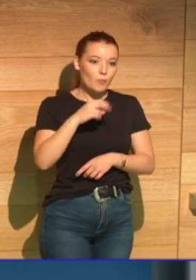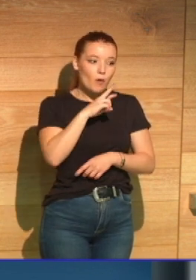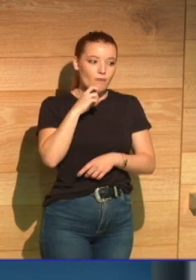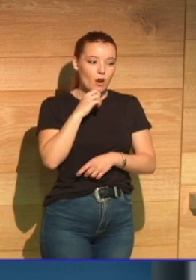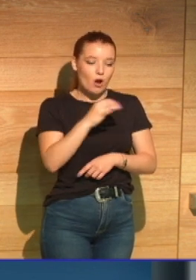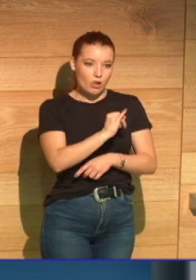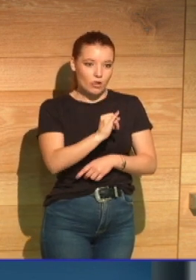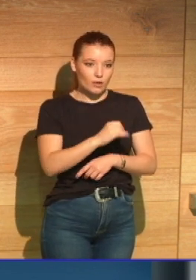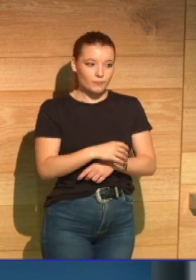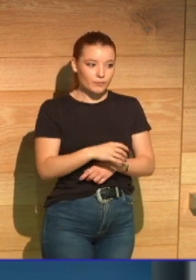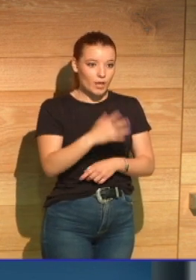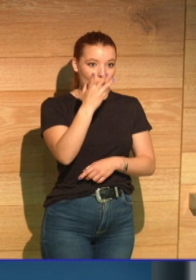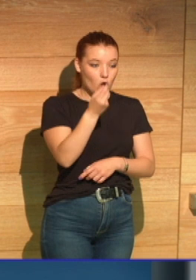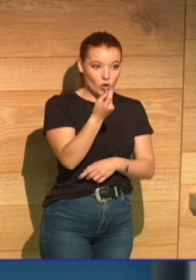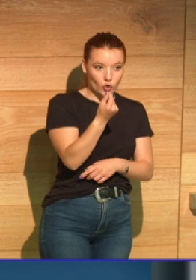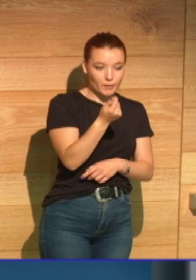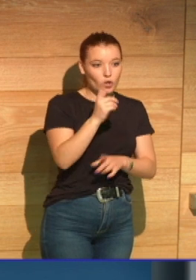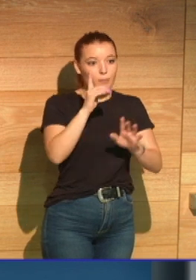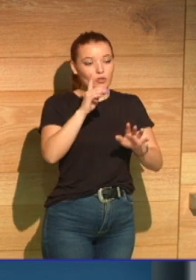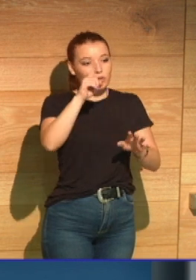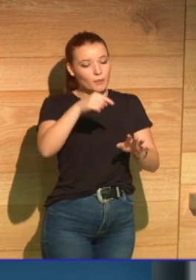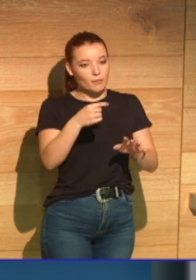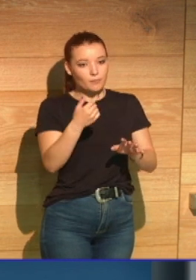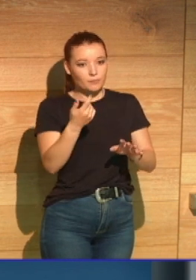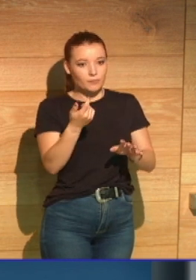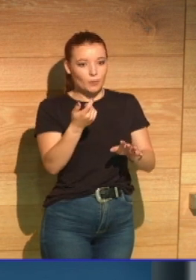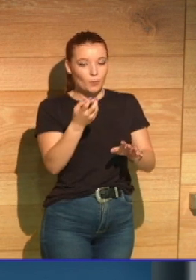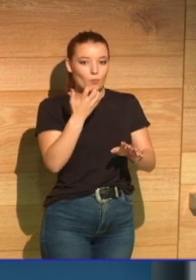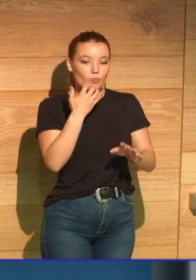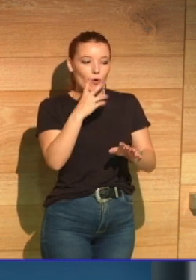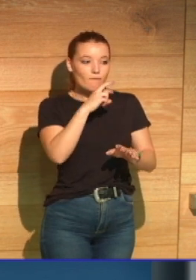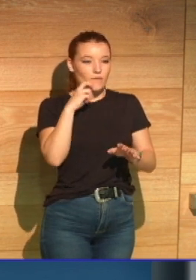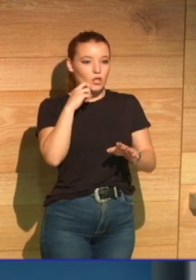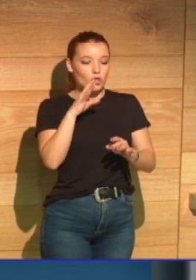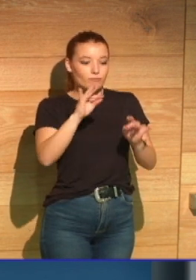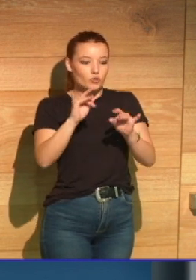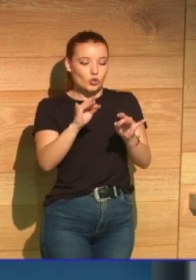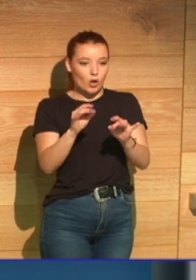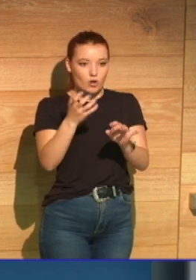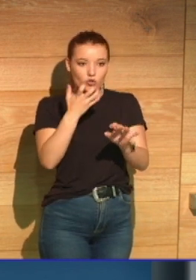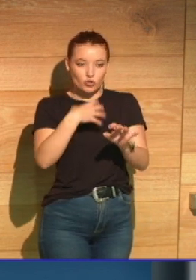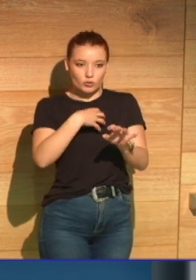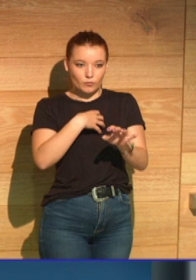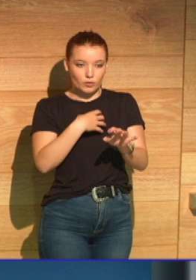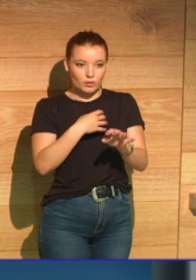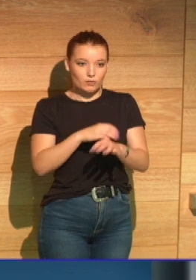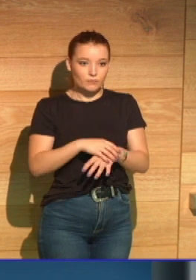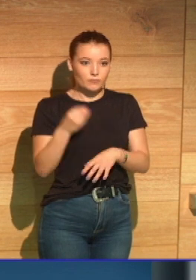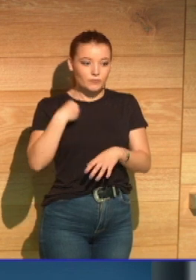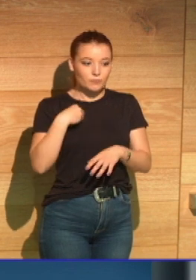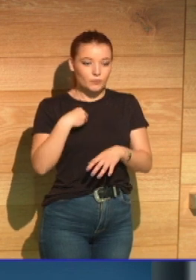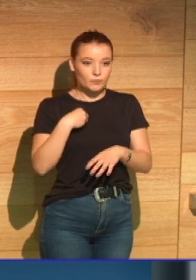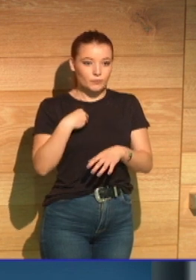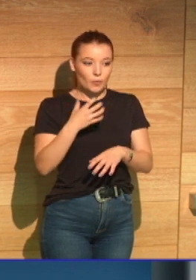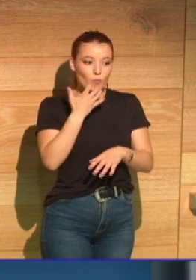no solo económico, sino desde muchas dimensiones, pero también aquel valor intangible que le dimos a las colecciones y que nos permitió incluir a los museos